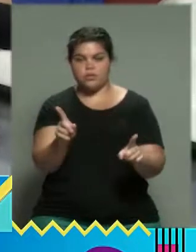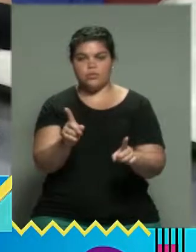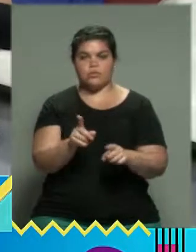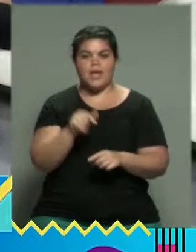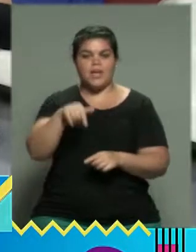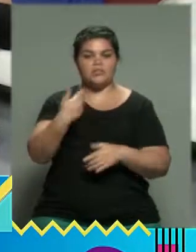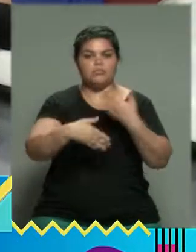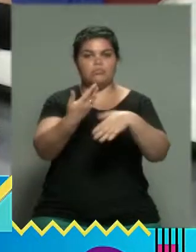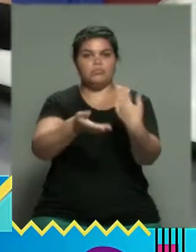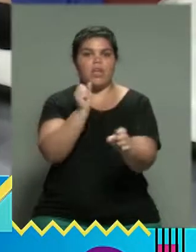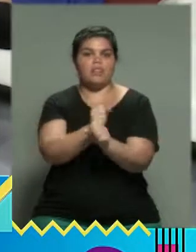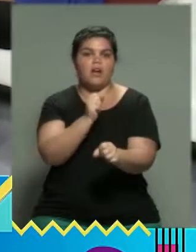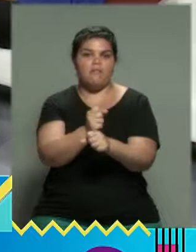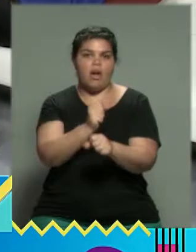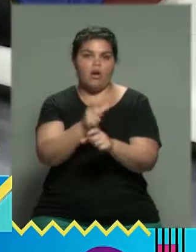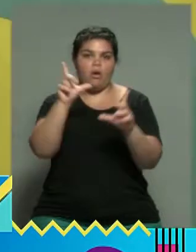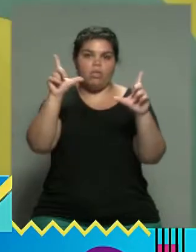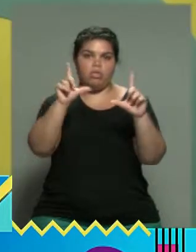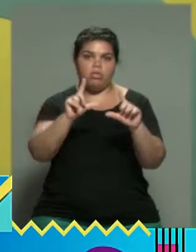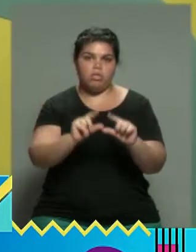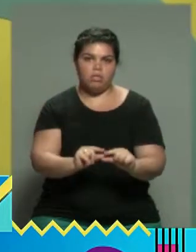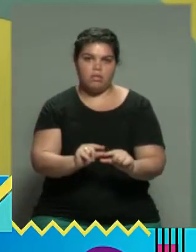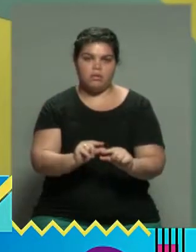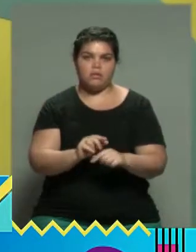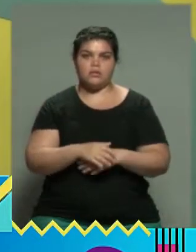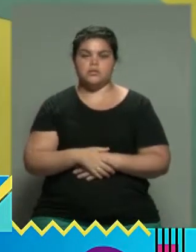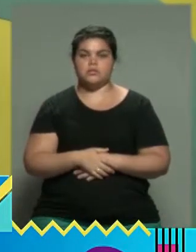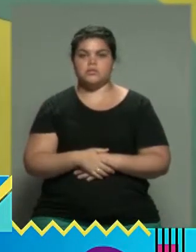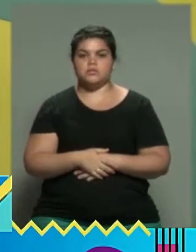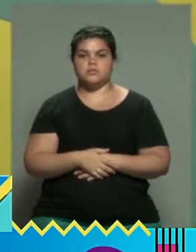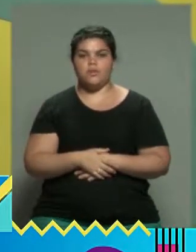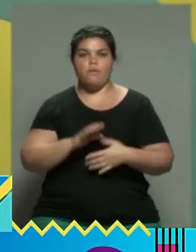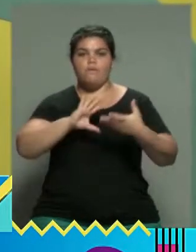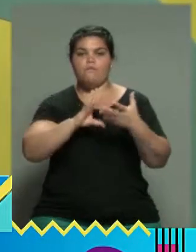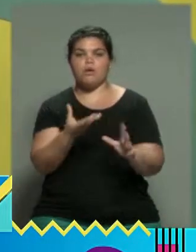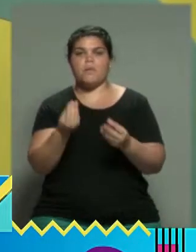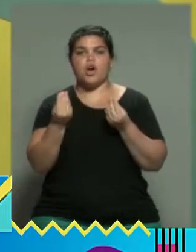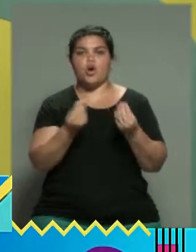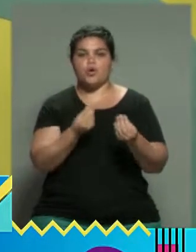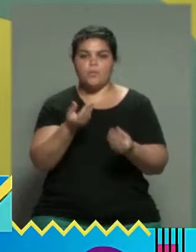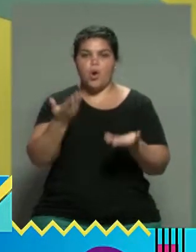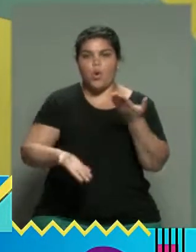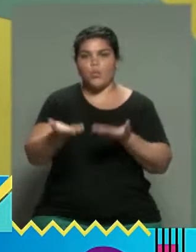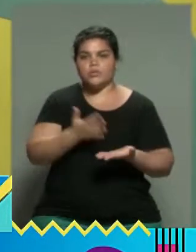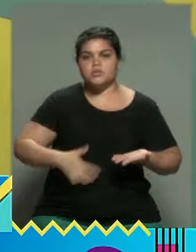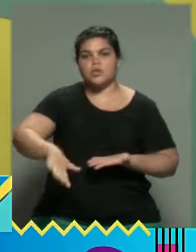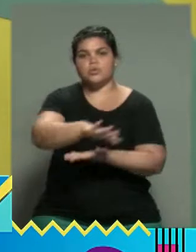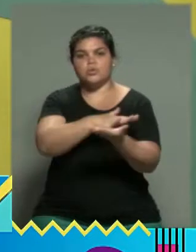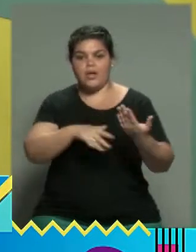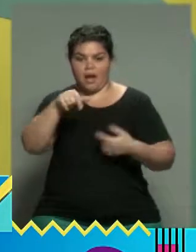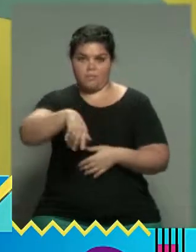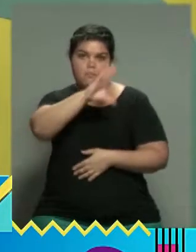lo que genera es desempleo. Y una de las herramientas, digamos, de poder construir justicia social en países como los nuestros